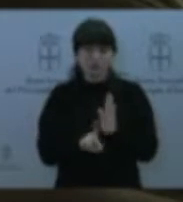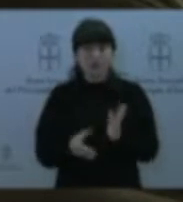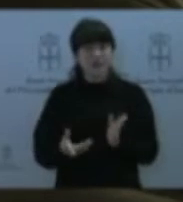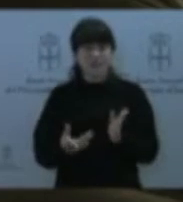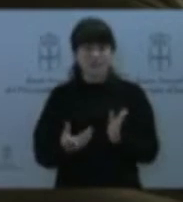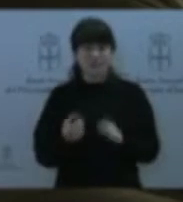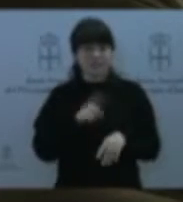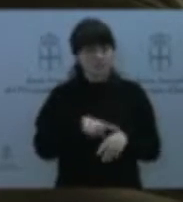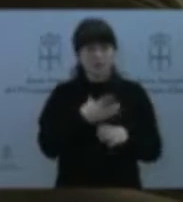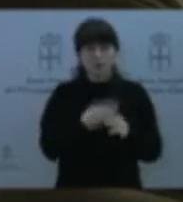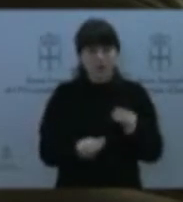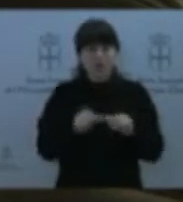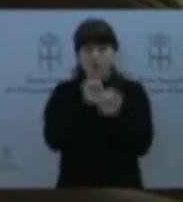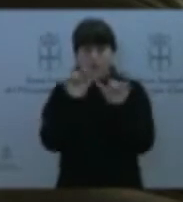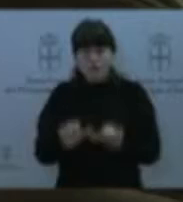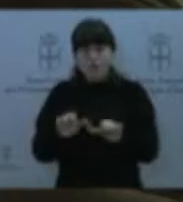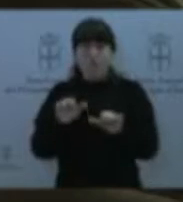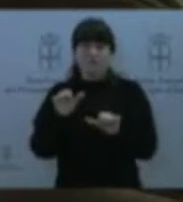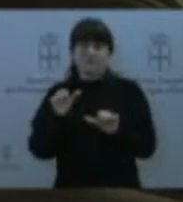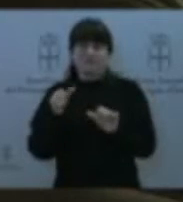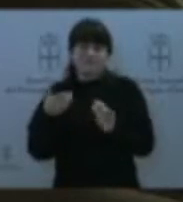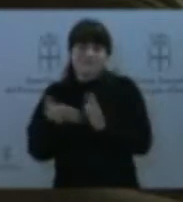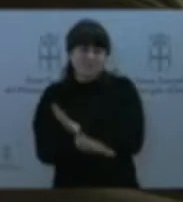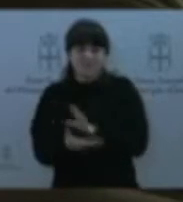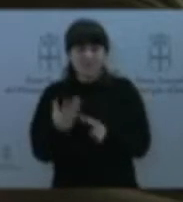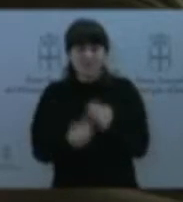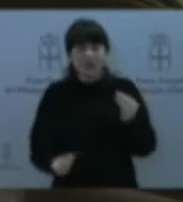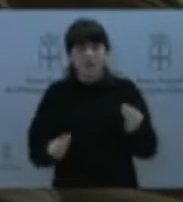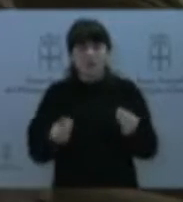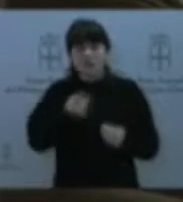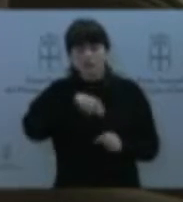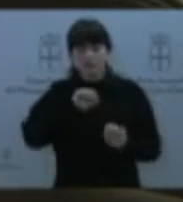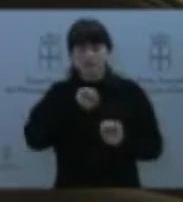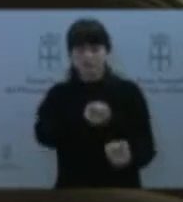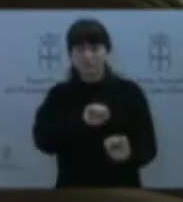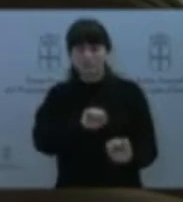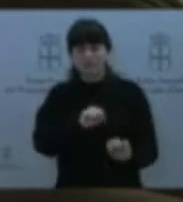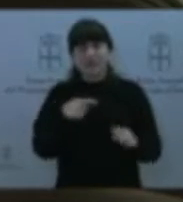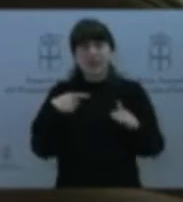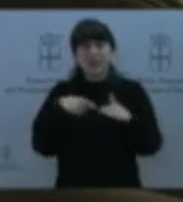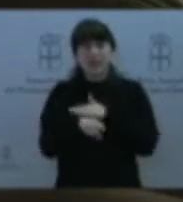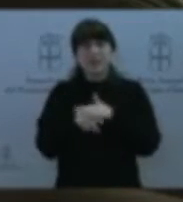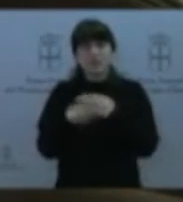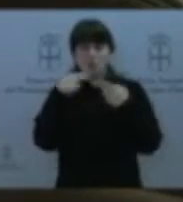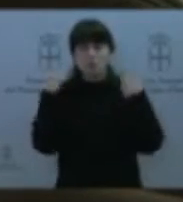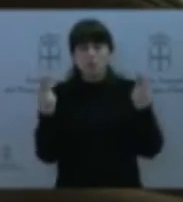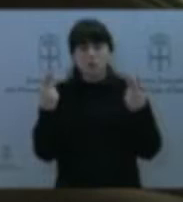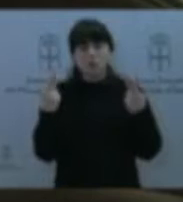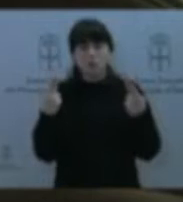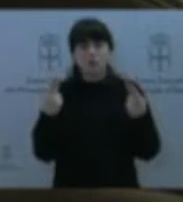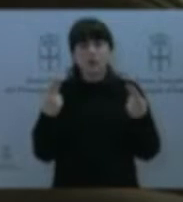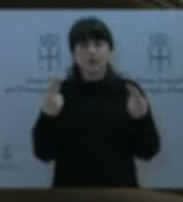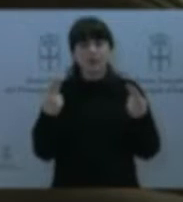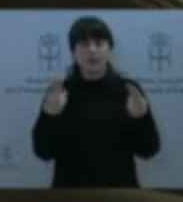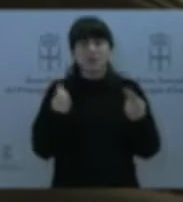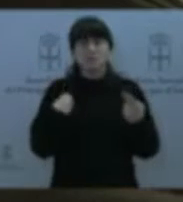fondo. Rechazamos una concepción de la gestión pública que pasa por la creación, como hace su partido, de organismos y empresas interpuestas, que